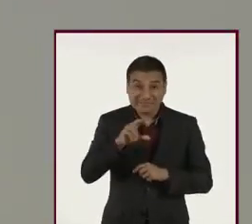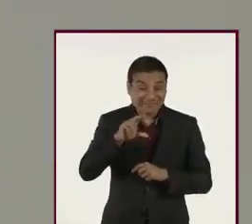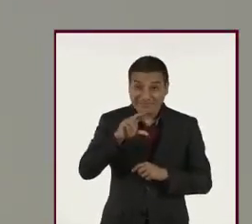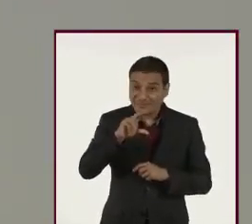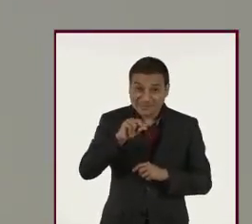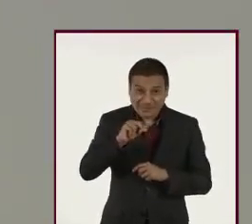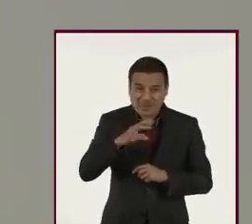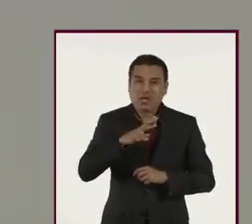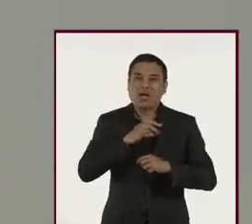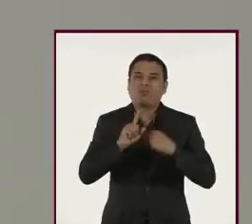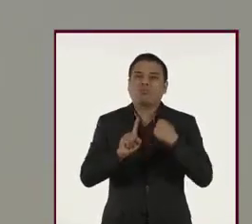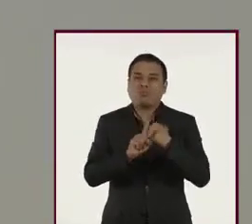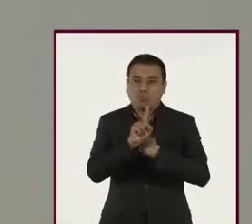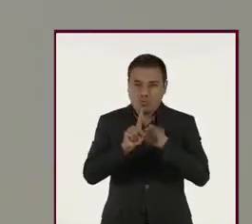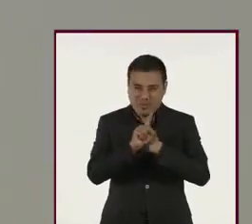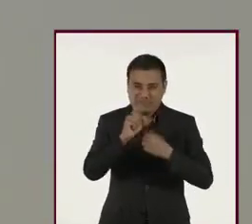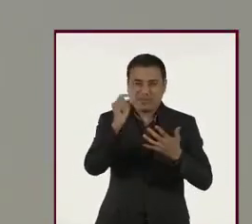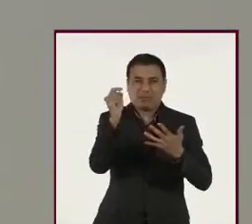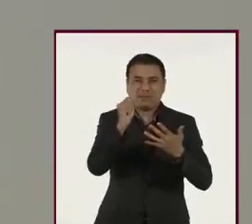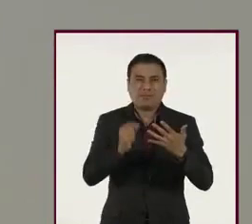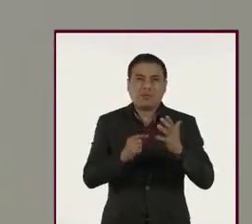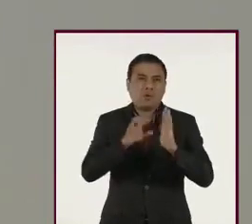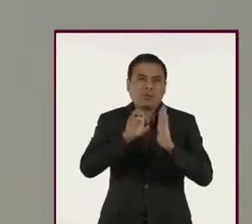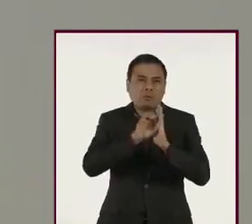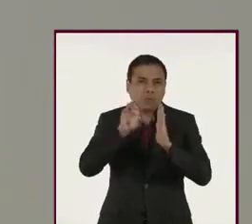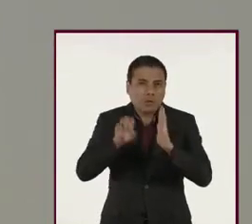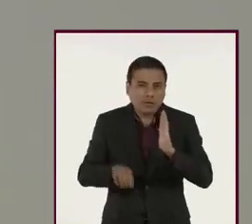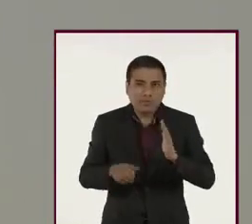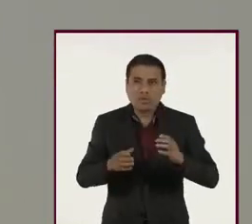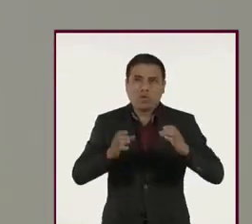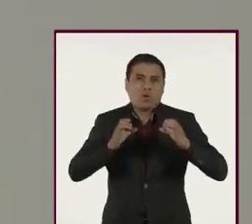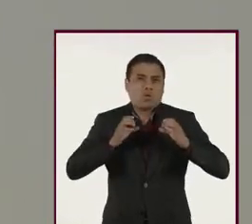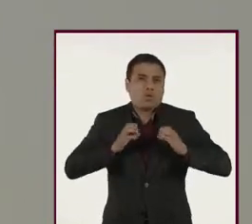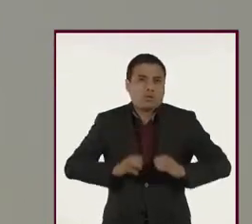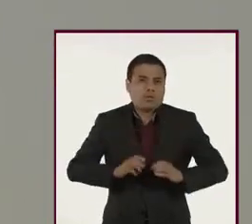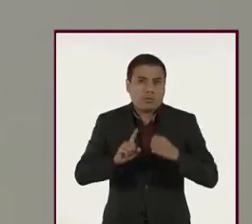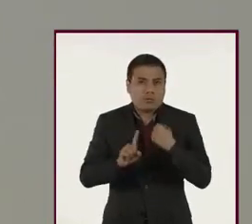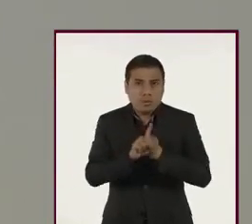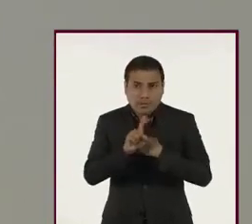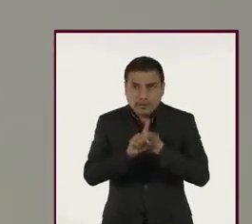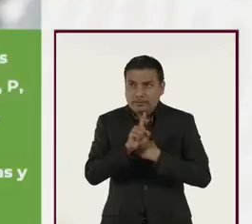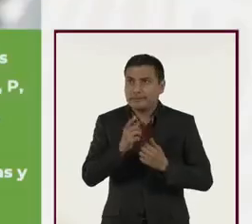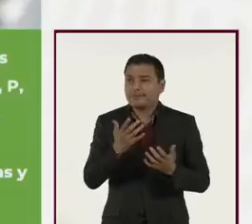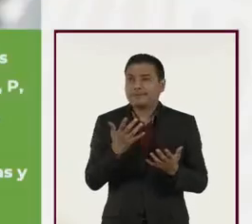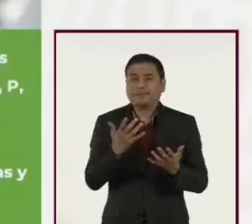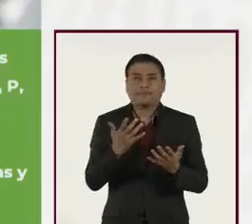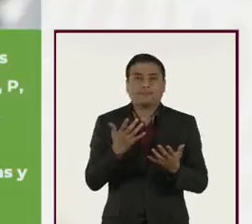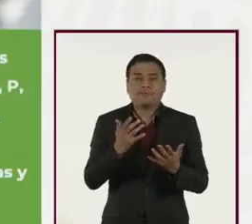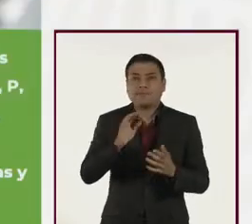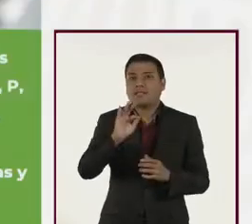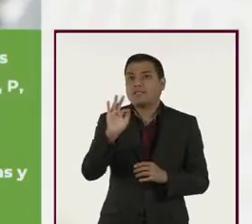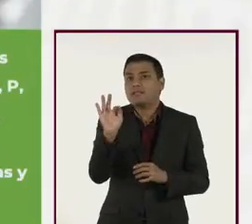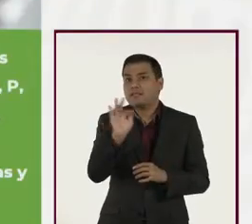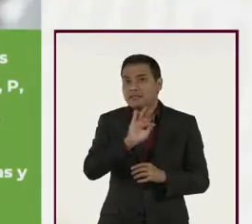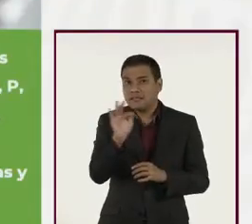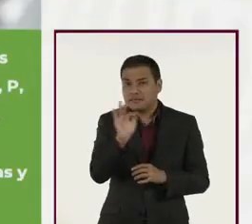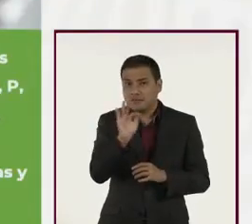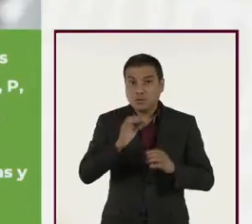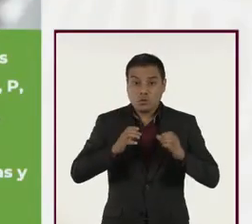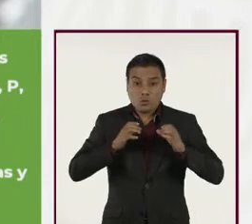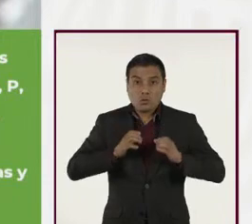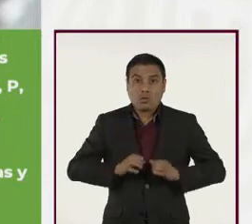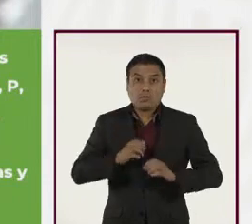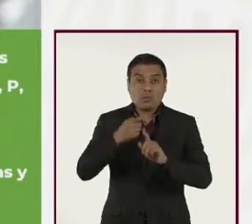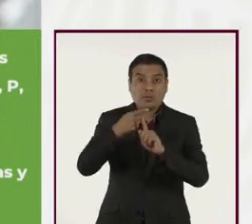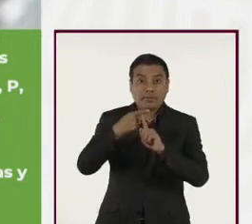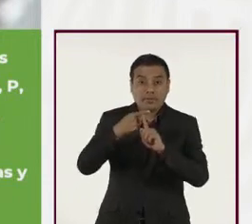consecuencias podemos identificar corporalmente también otras alteraciones como es que comienza a bajar la temperatura